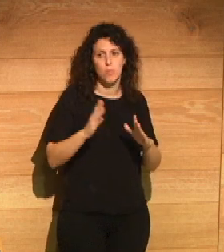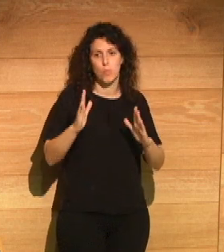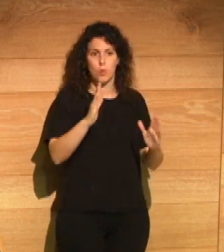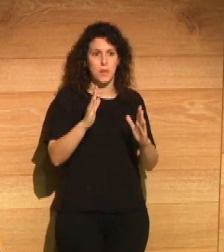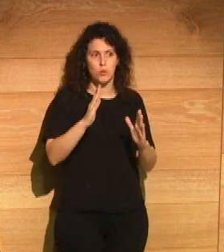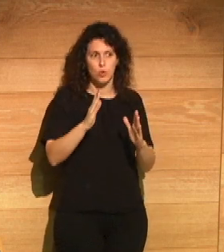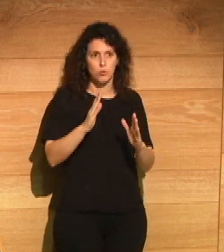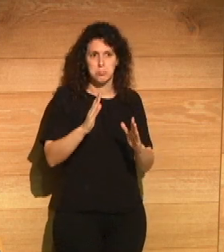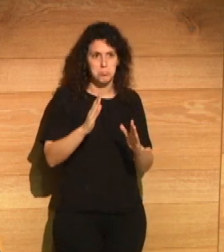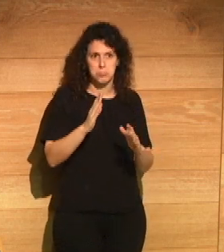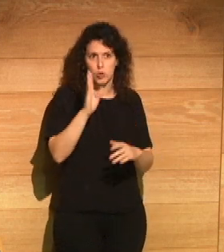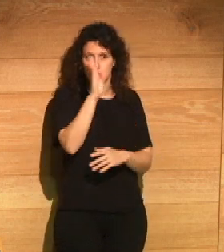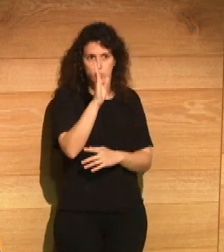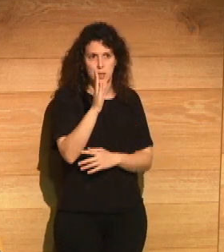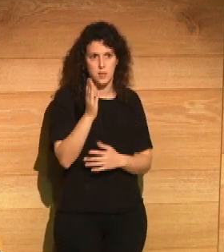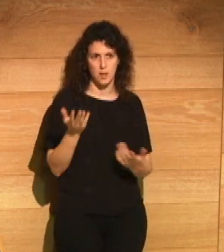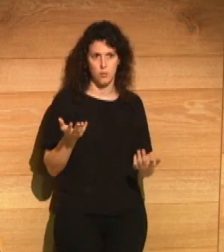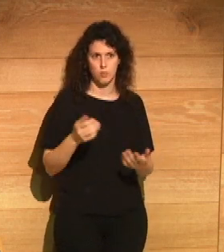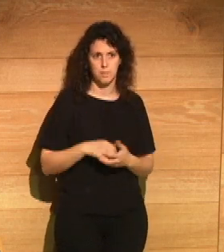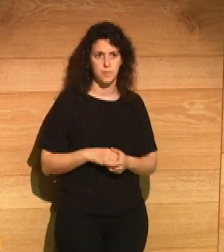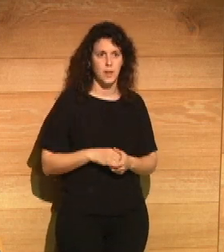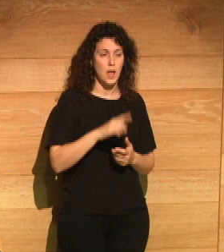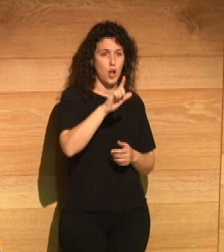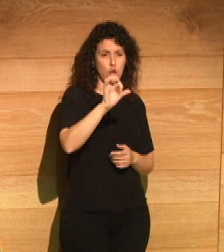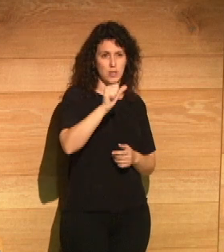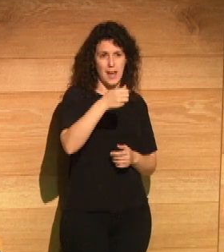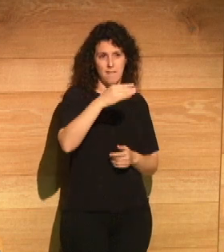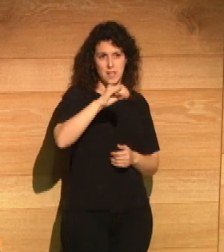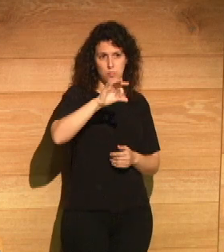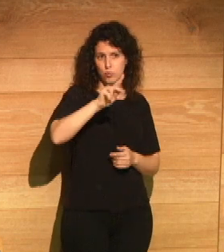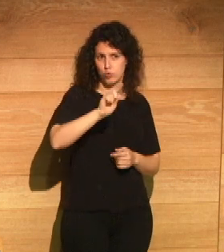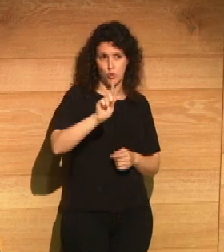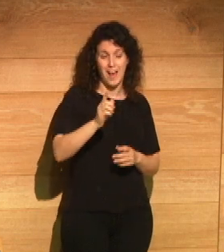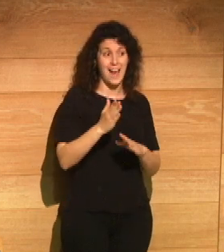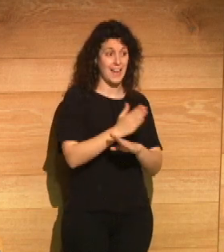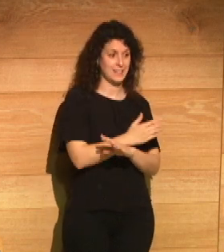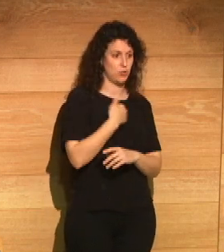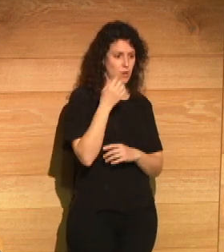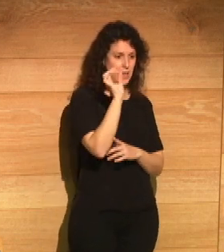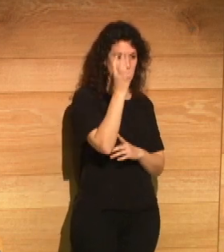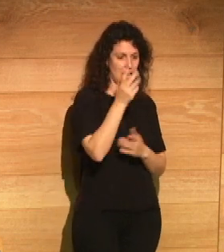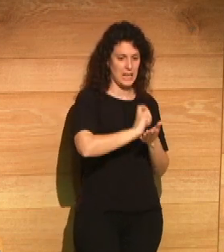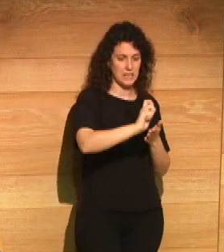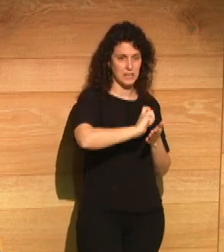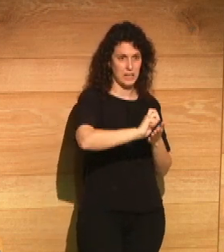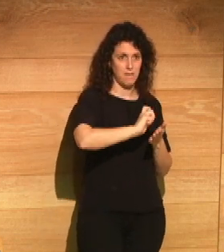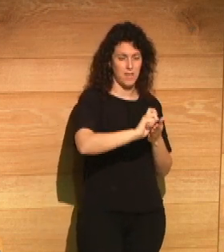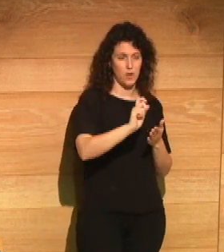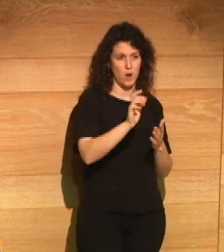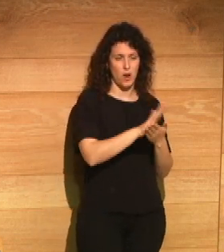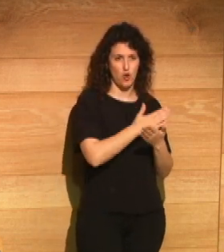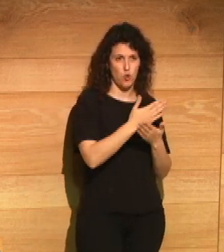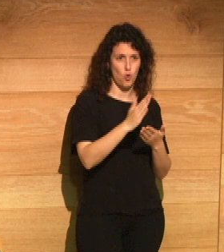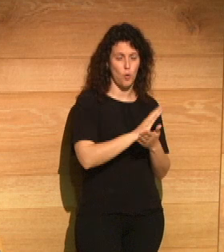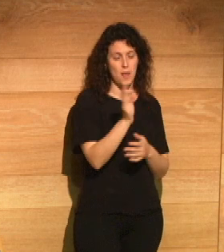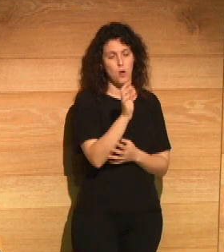eso me pasó con Los Abismos. Antes de Los Abismos, mucho antes, yo tenía la idea de escribir una novela o